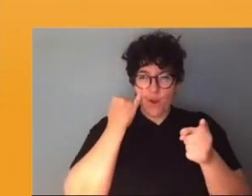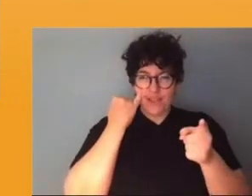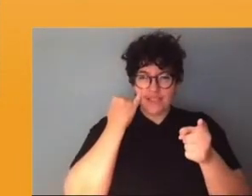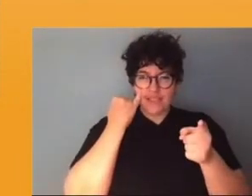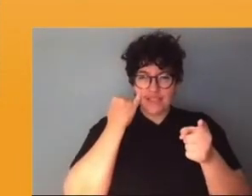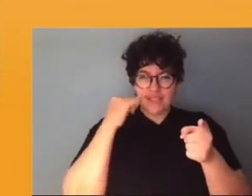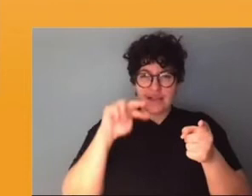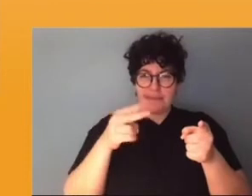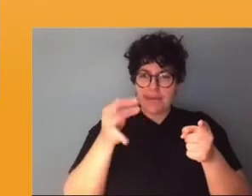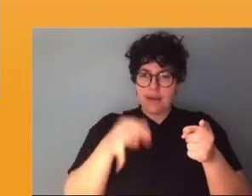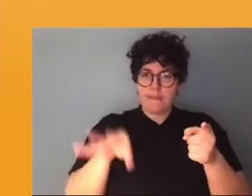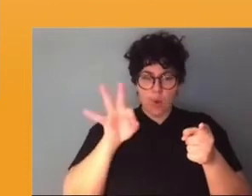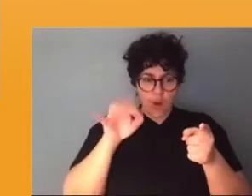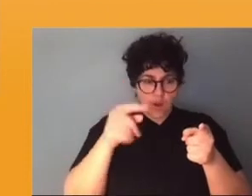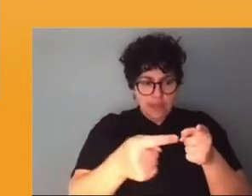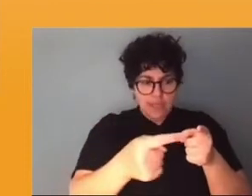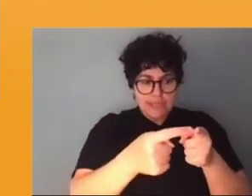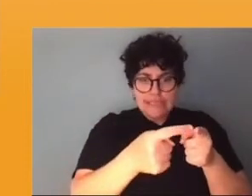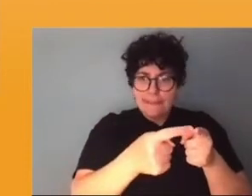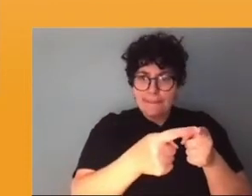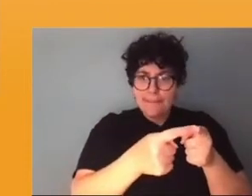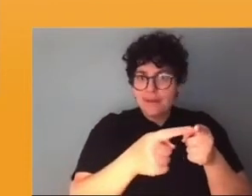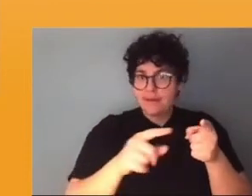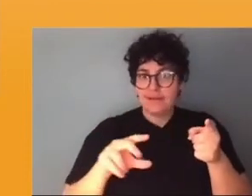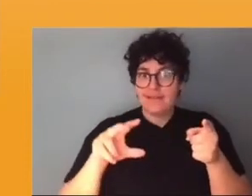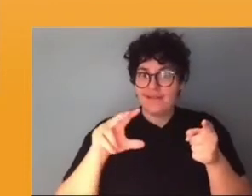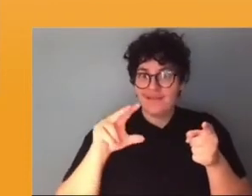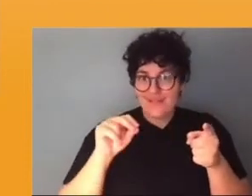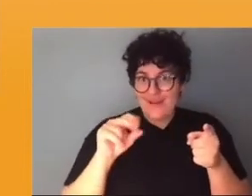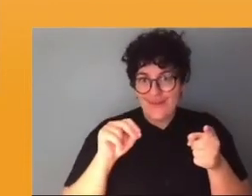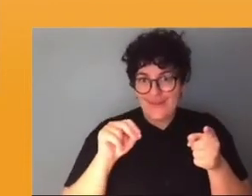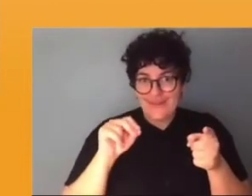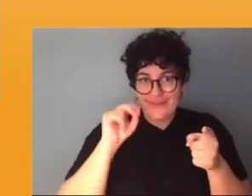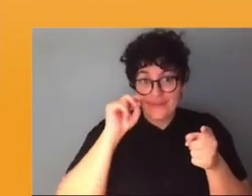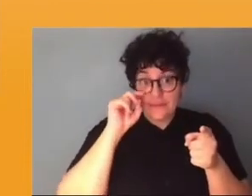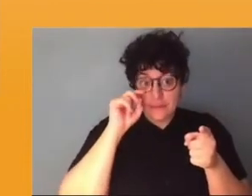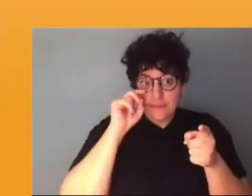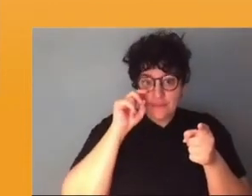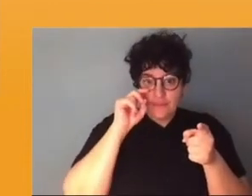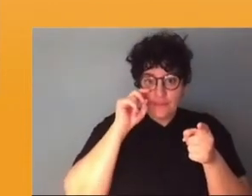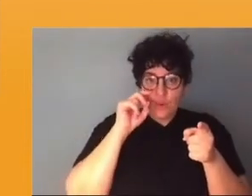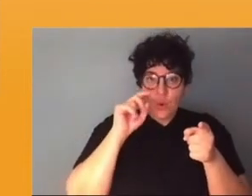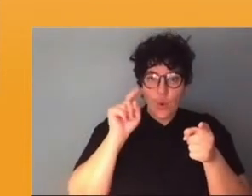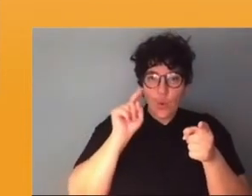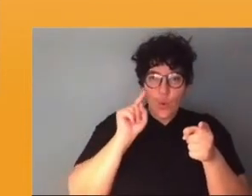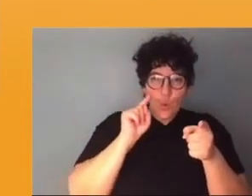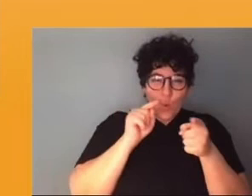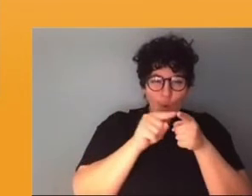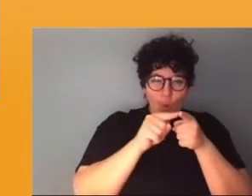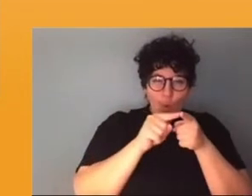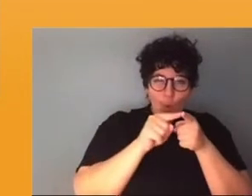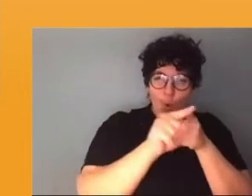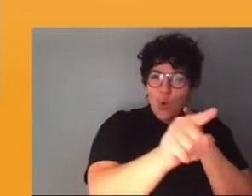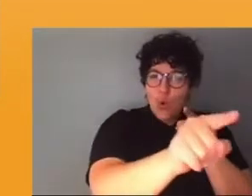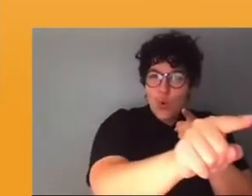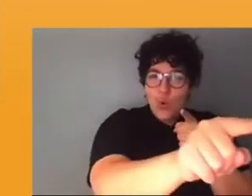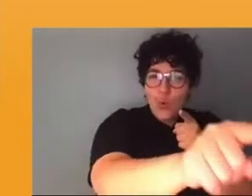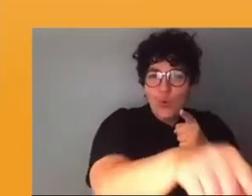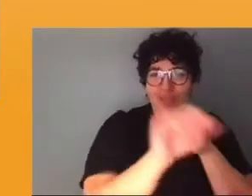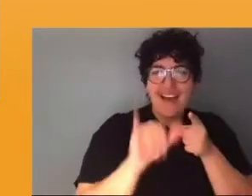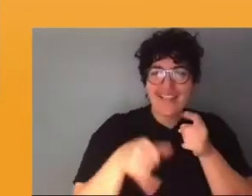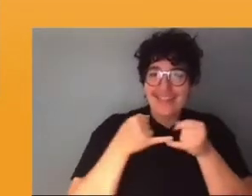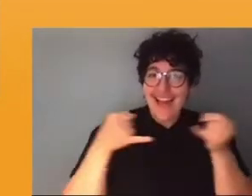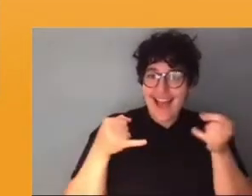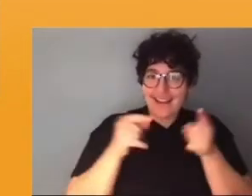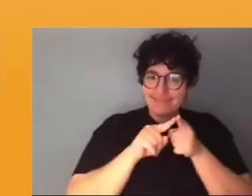Si estamos indicando, apuntando con el dedo, no nos enfocamos en el punto del dedo, sino nos estamos enfocando mucho